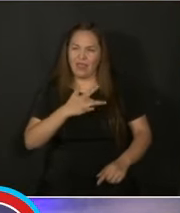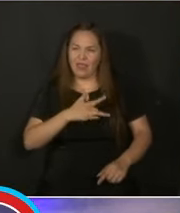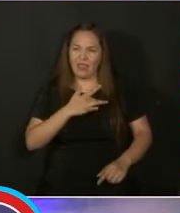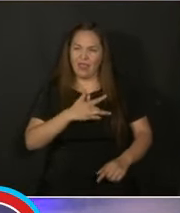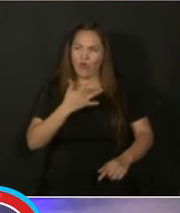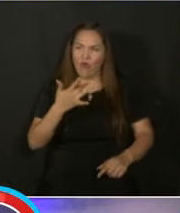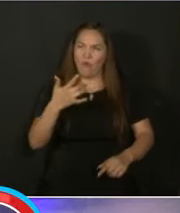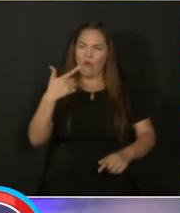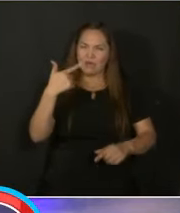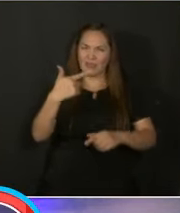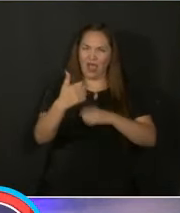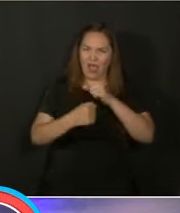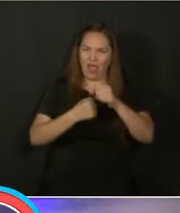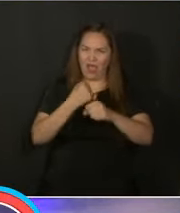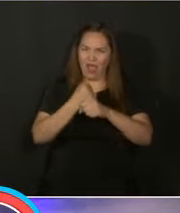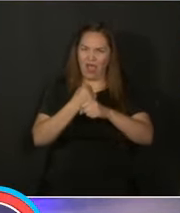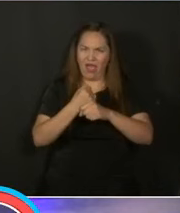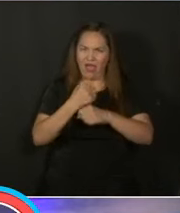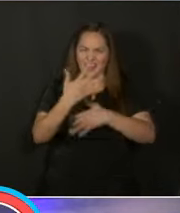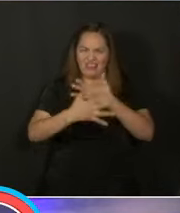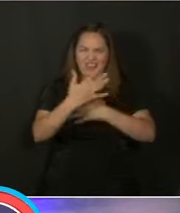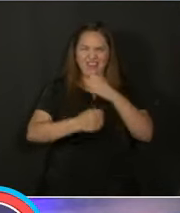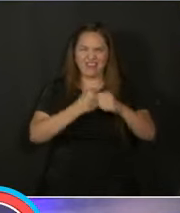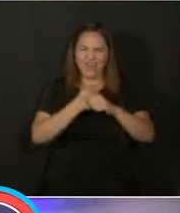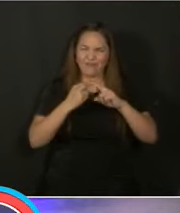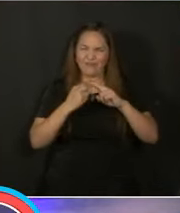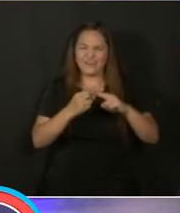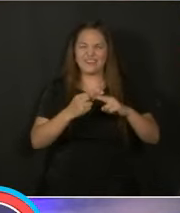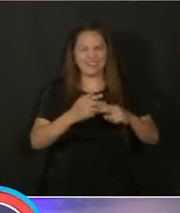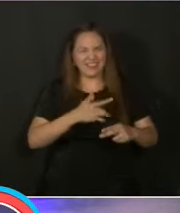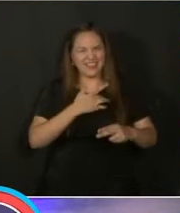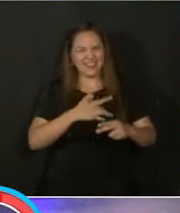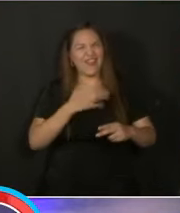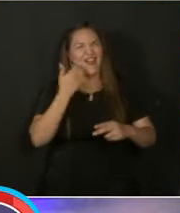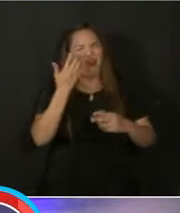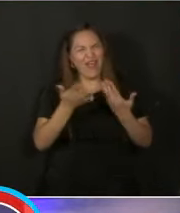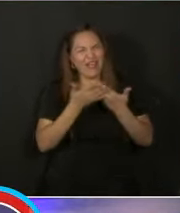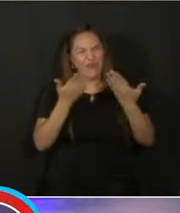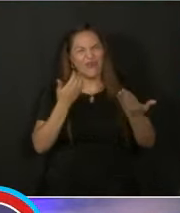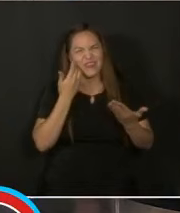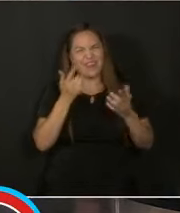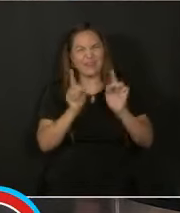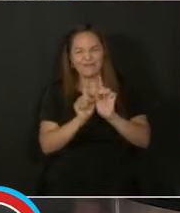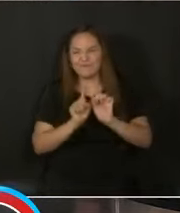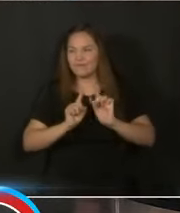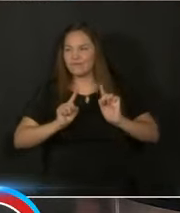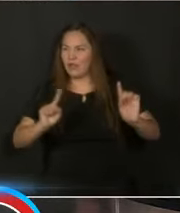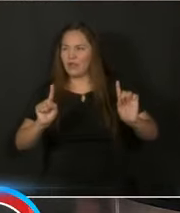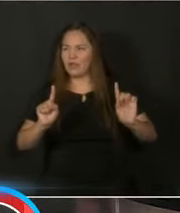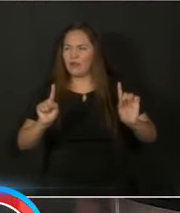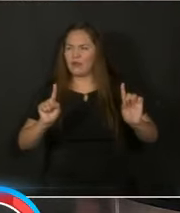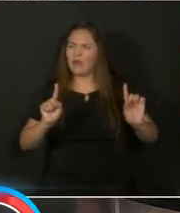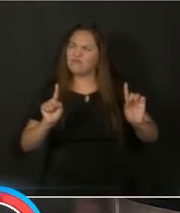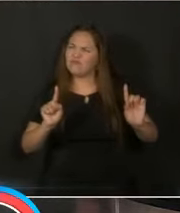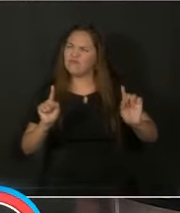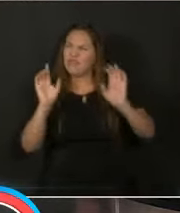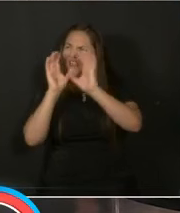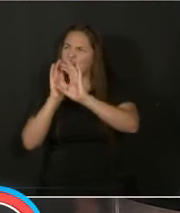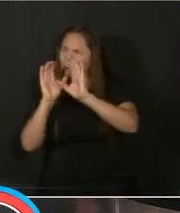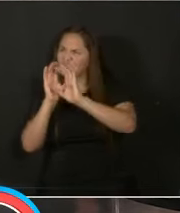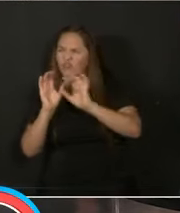que pasa después de estos quince años y que usted se da cuenta que la gente pensaba que las canciones eran de ramón ayala y le empiezan a escuchar a ustedes a usted